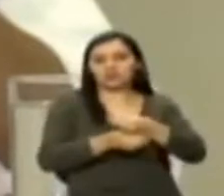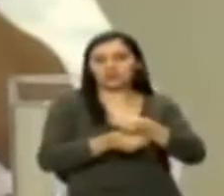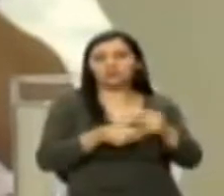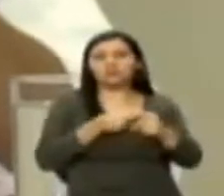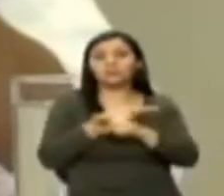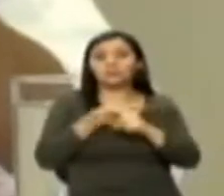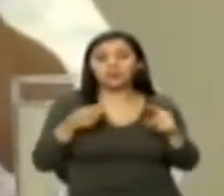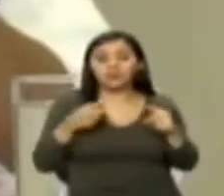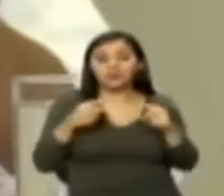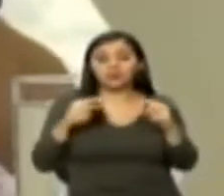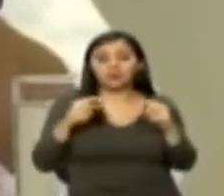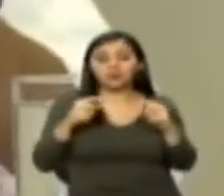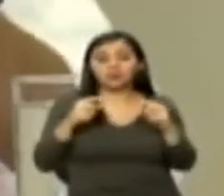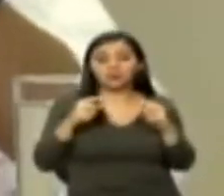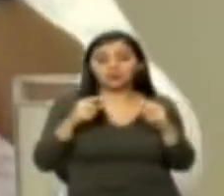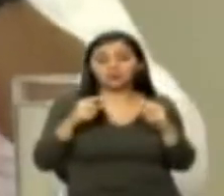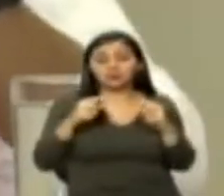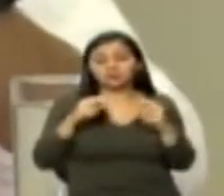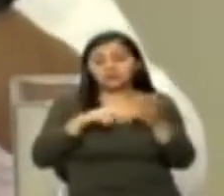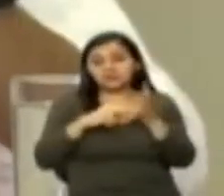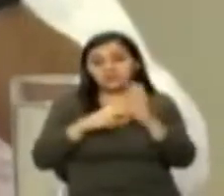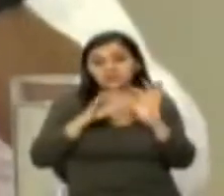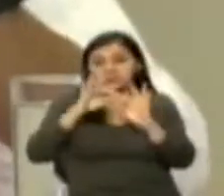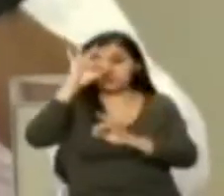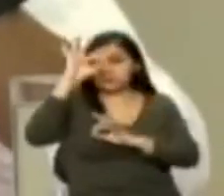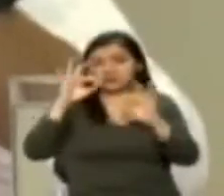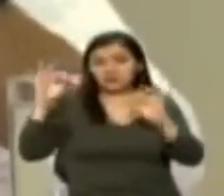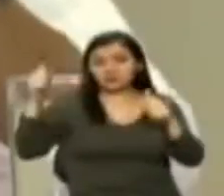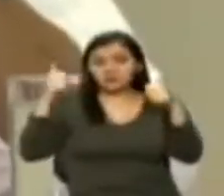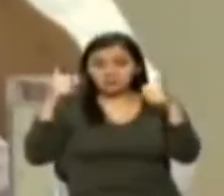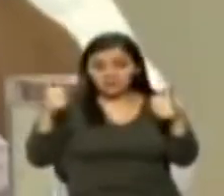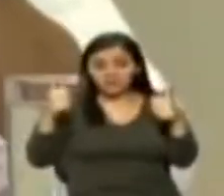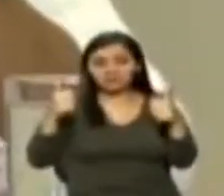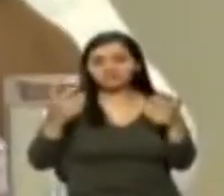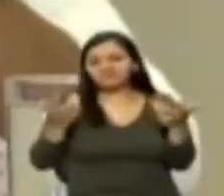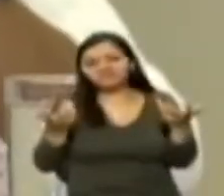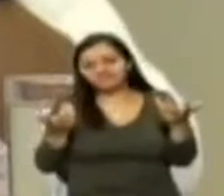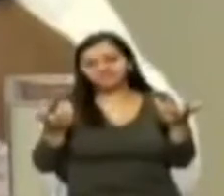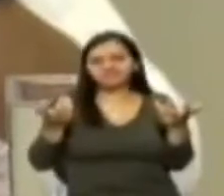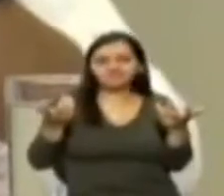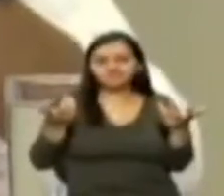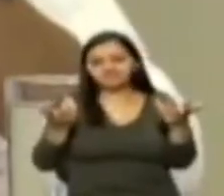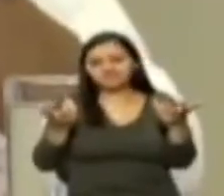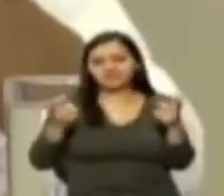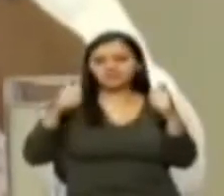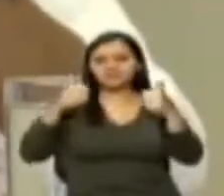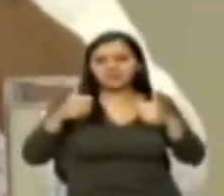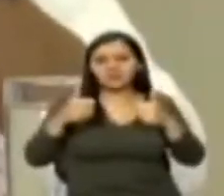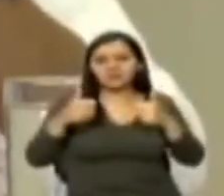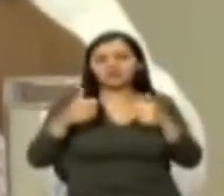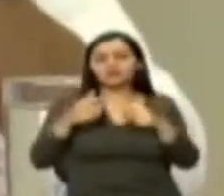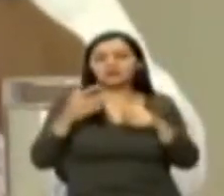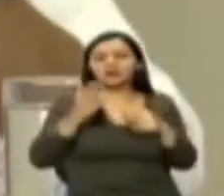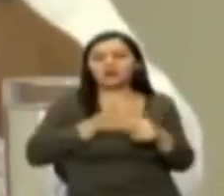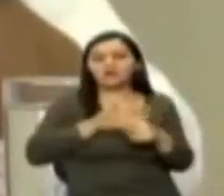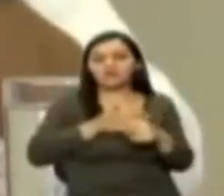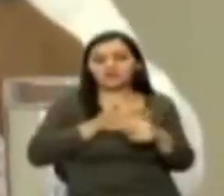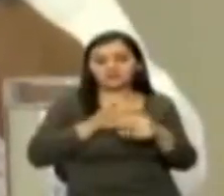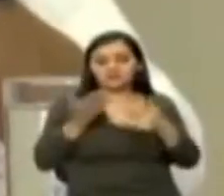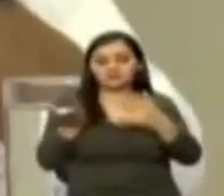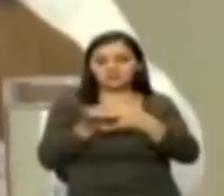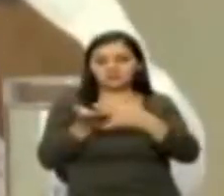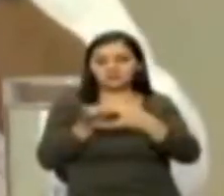era estadísticamente significativo, es decir, no estaba en el intervalo de confianza, más allá del intervalo de